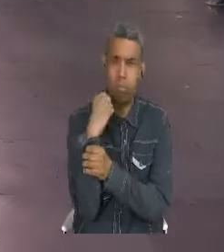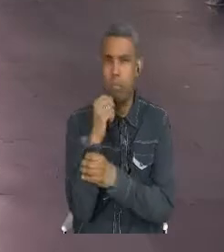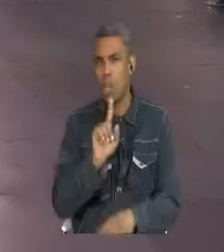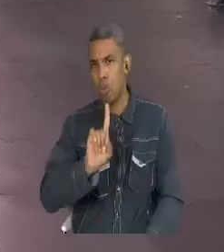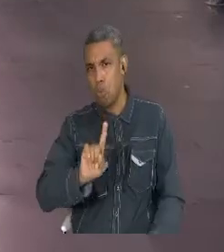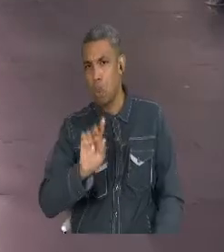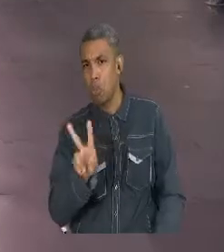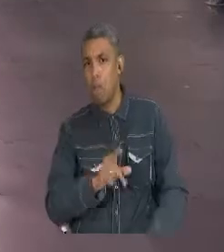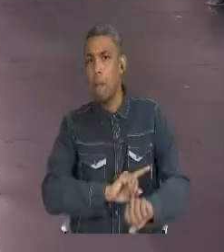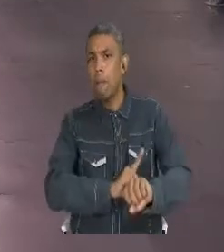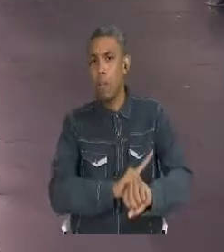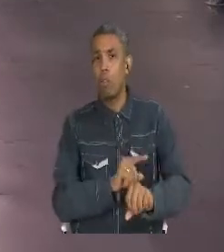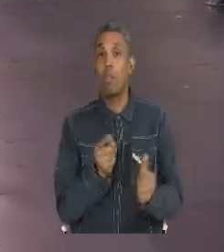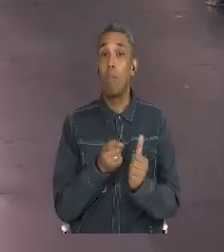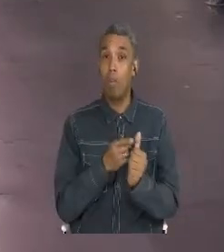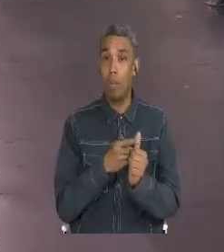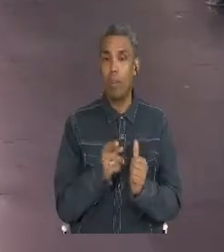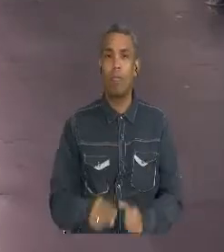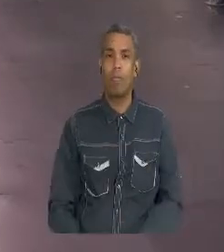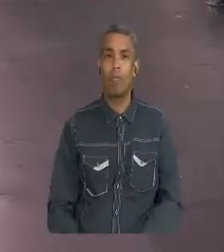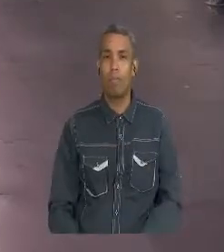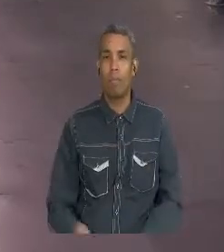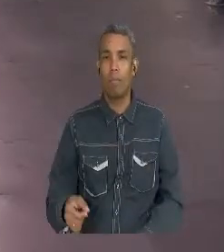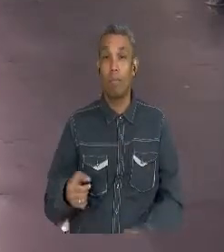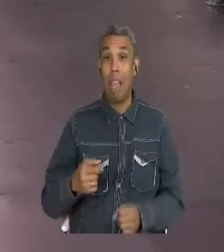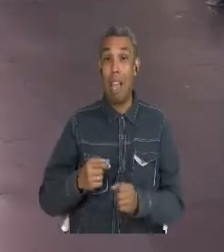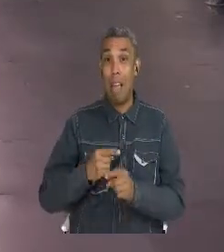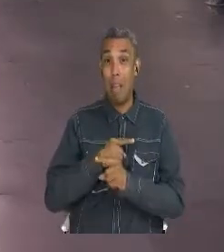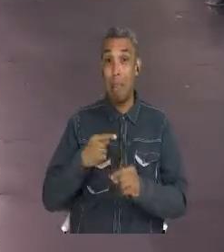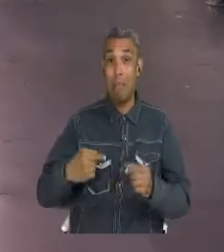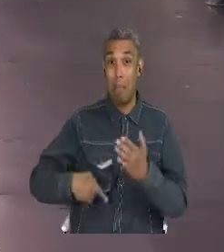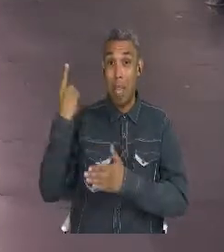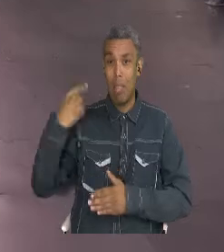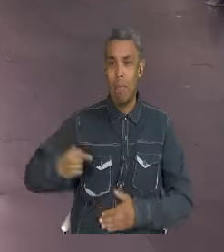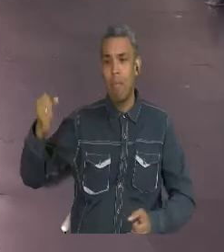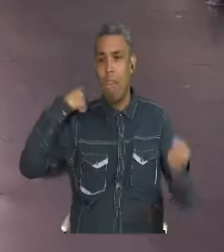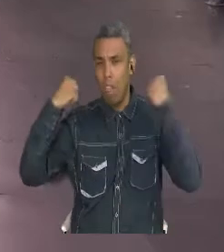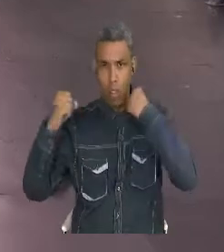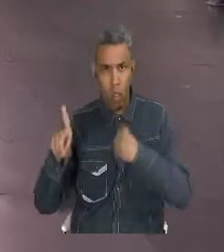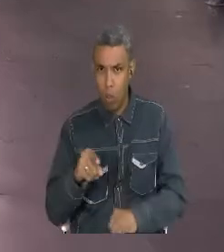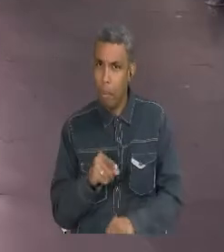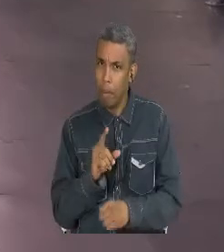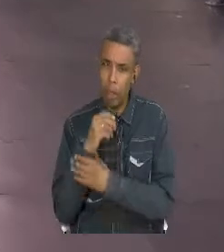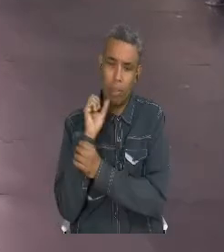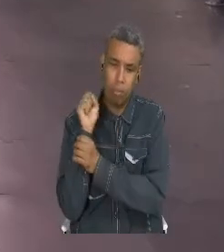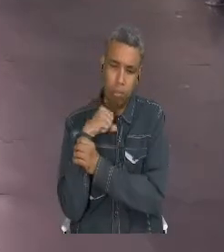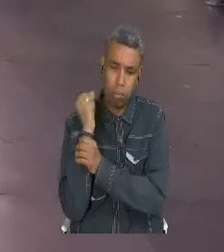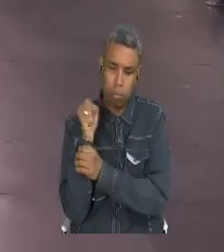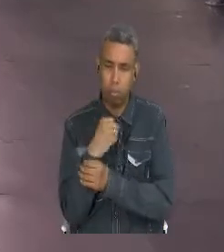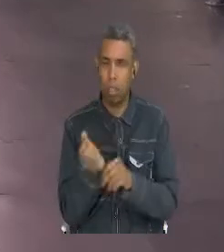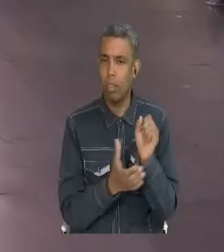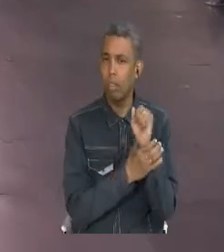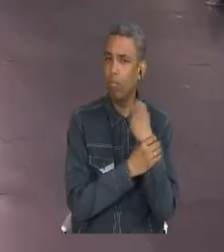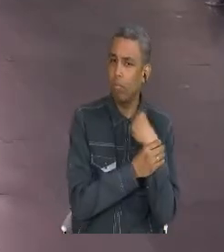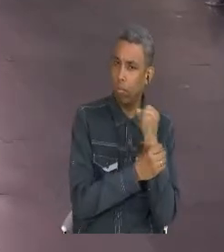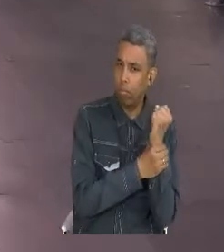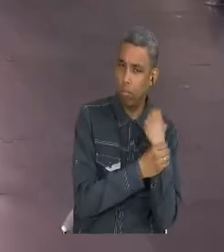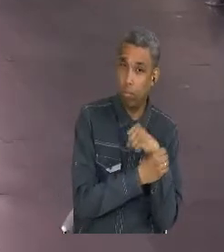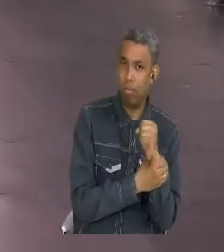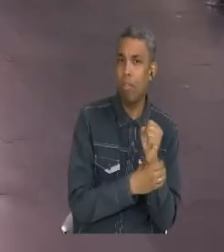máximo para que activemos nuestro cuerpo, ¿listo? Entonces vamos a empezar a cruzar los dedos, vamos a estirarlo al frente y lo que vamos a hacer es sacar la cadera un poquito hacia